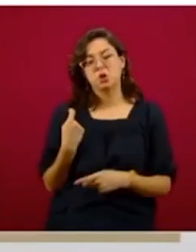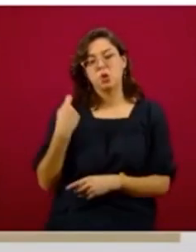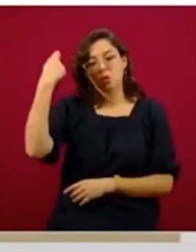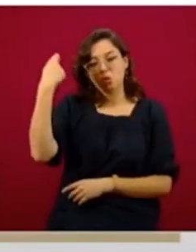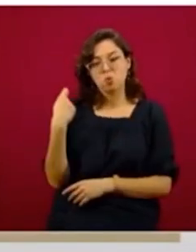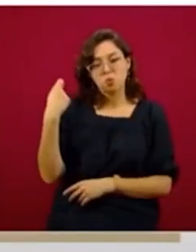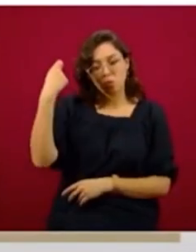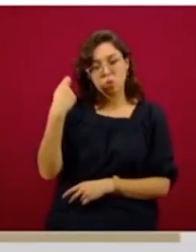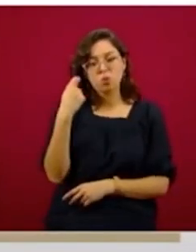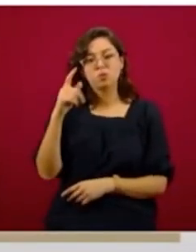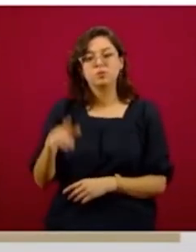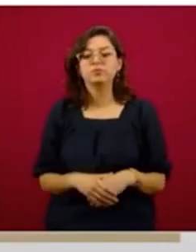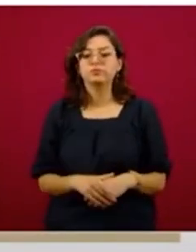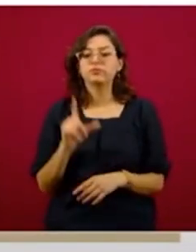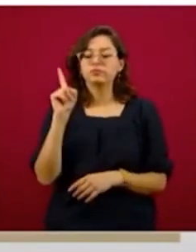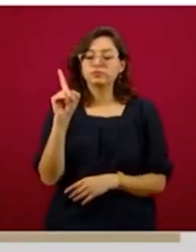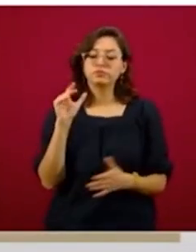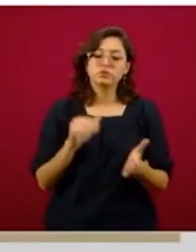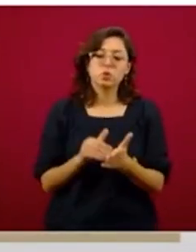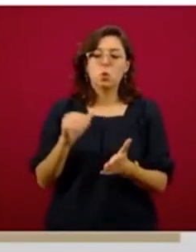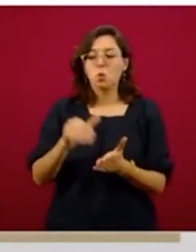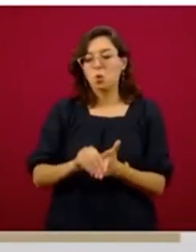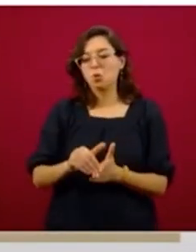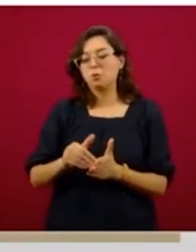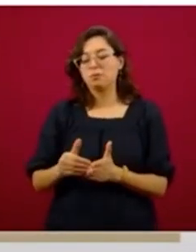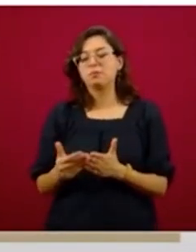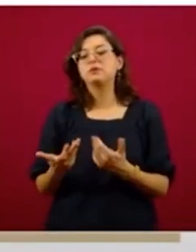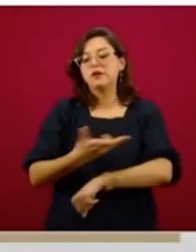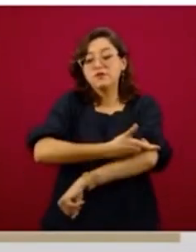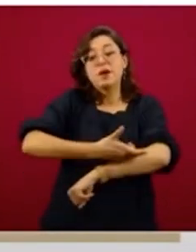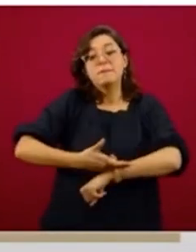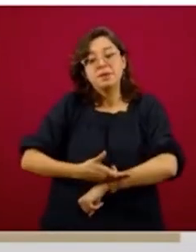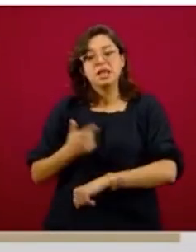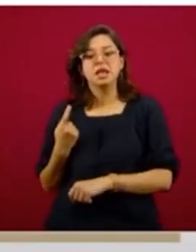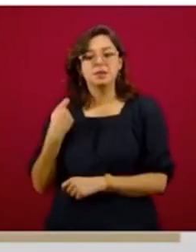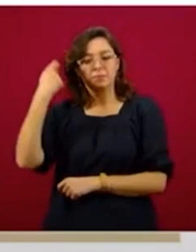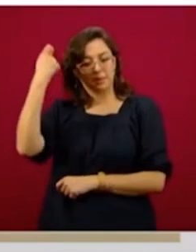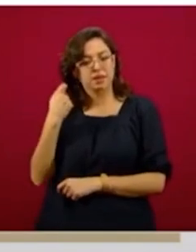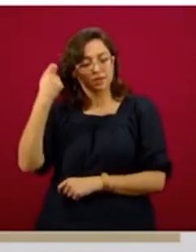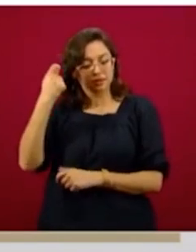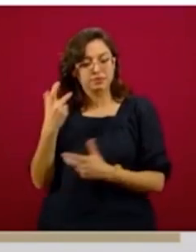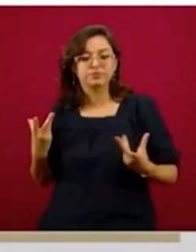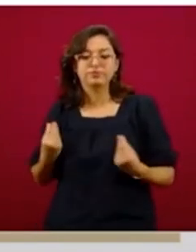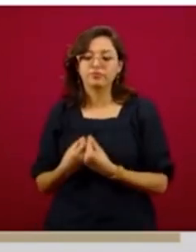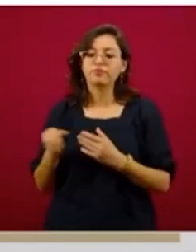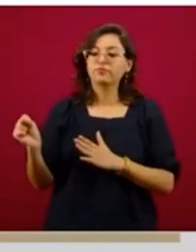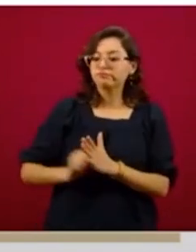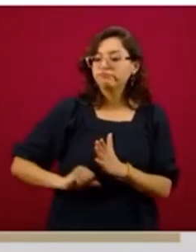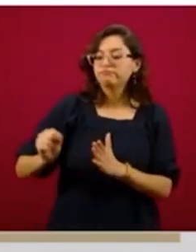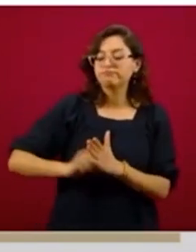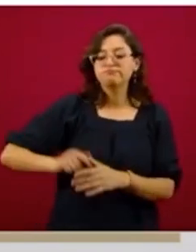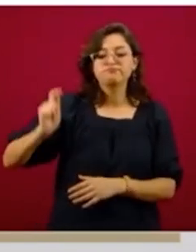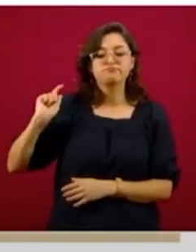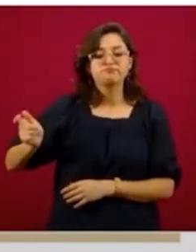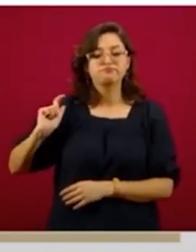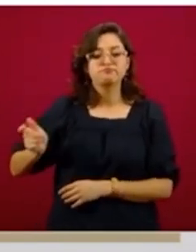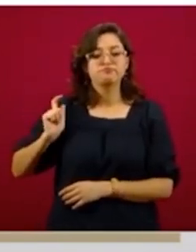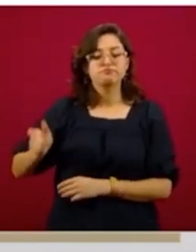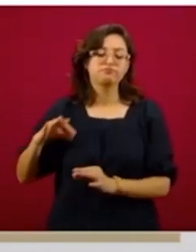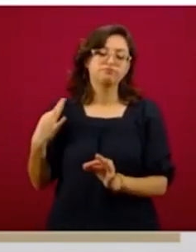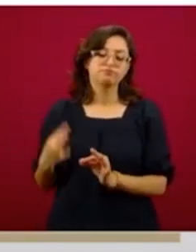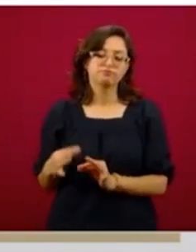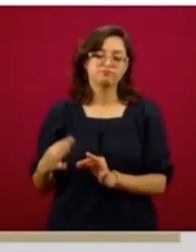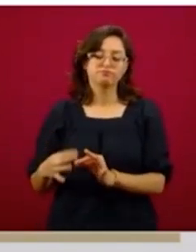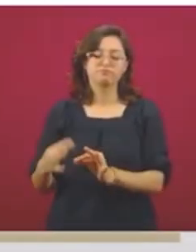y tenemos casi 1 millón de familiares de pensionados que, por cierto, mes con mes les llega de manera puntual